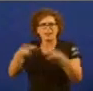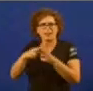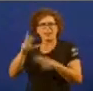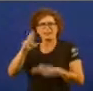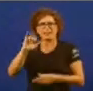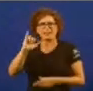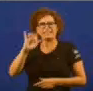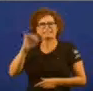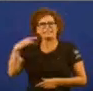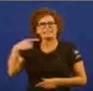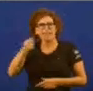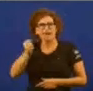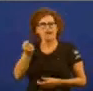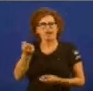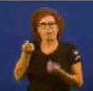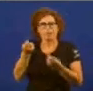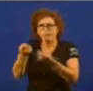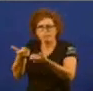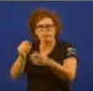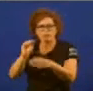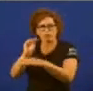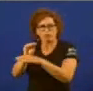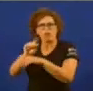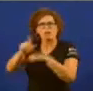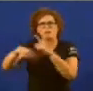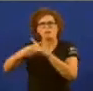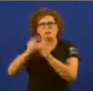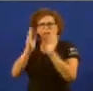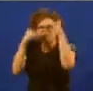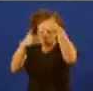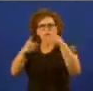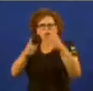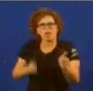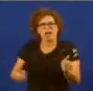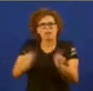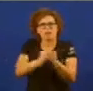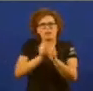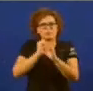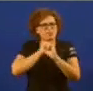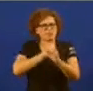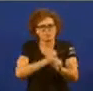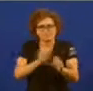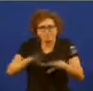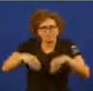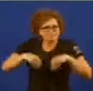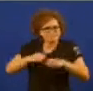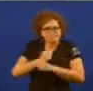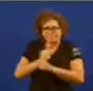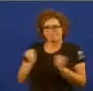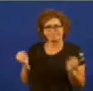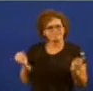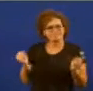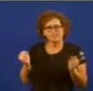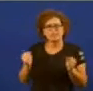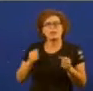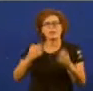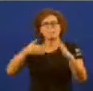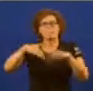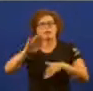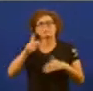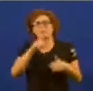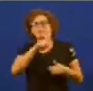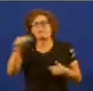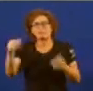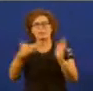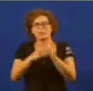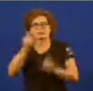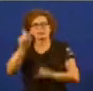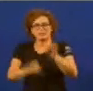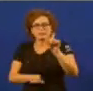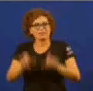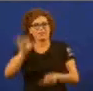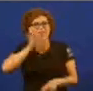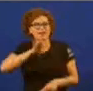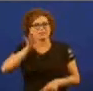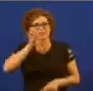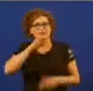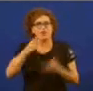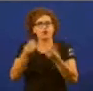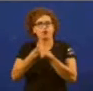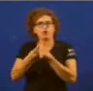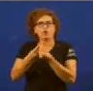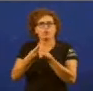xe que penso que é importante que neste momento fagamos unha lectura correcta do proceso que estamos a vivir